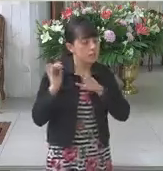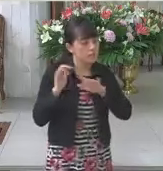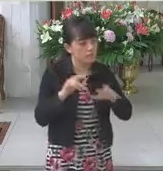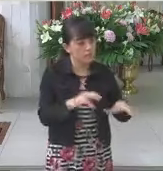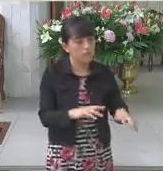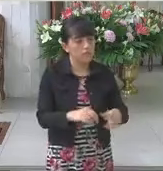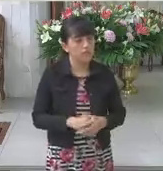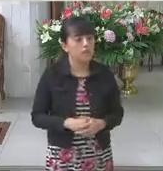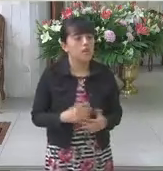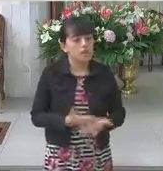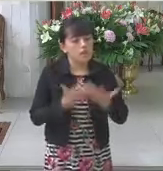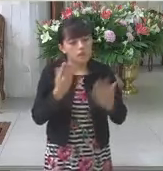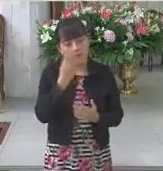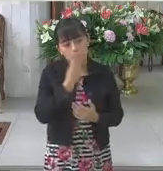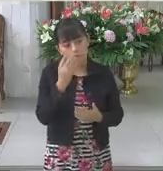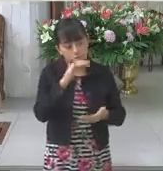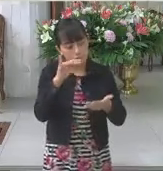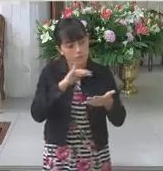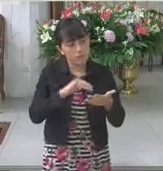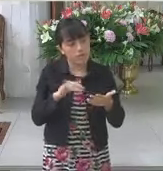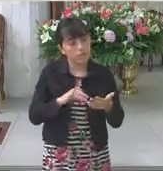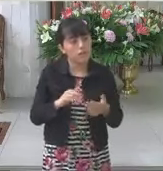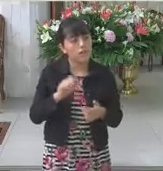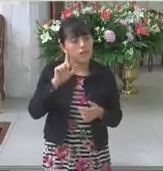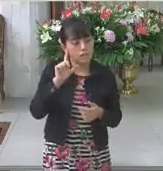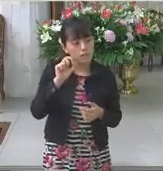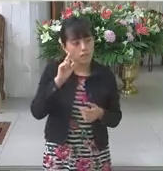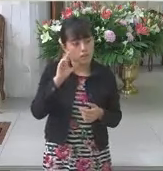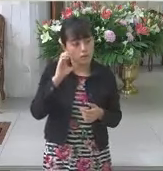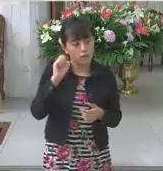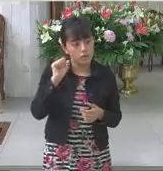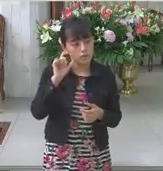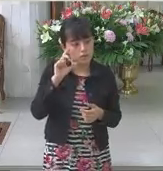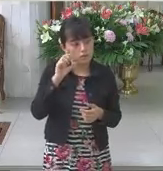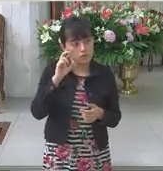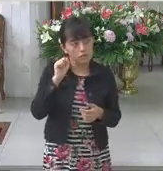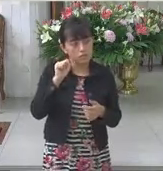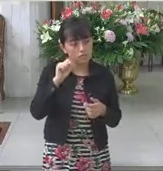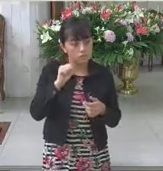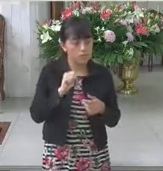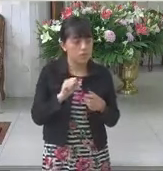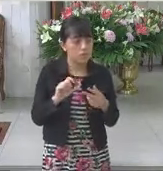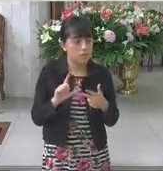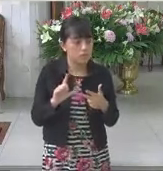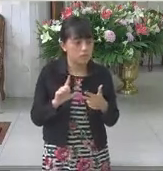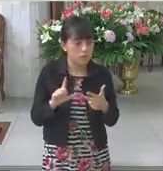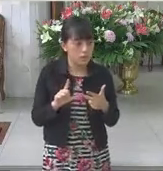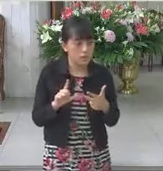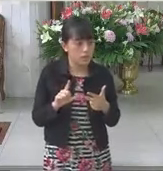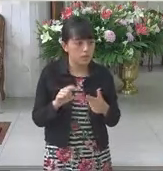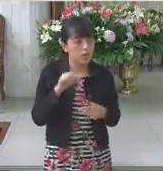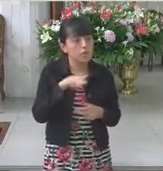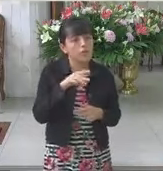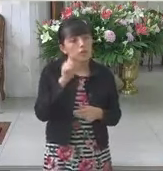señor Evangelio según San Lucas capítulo 14 del versículo 25 al